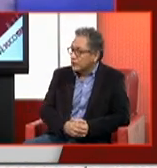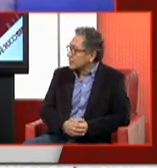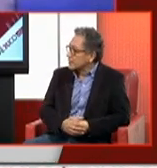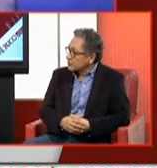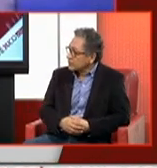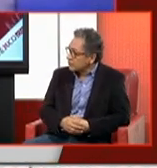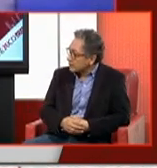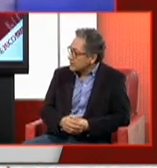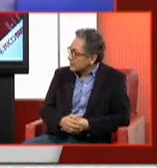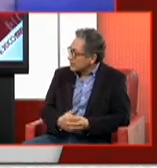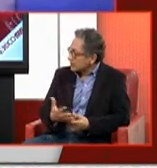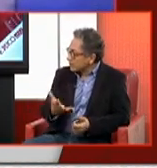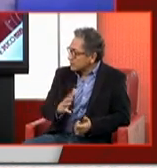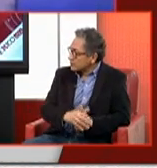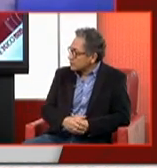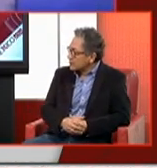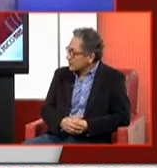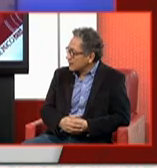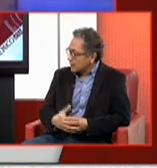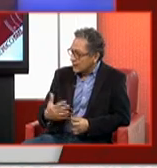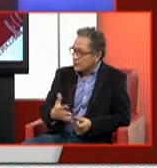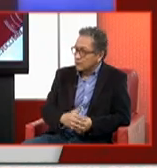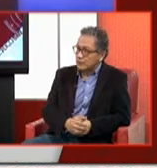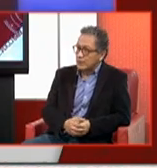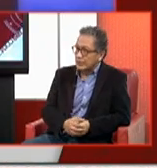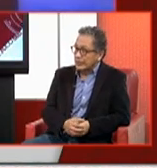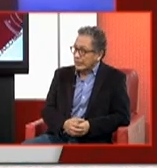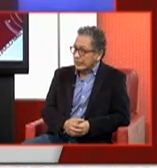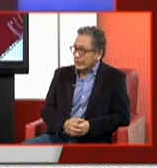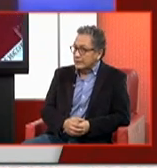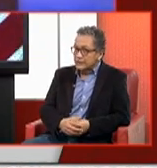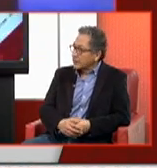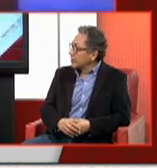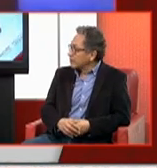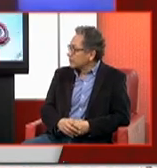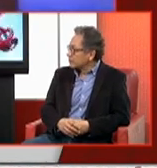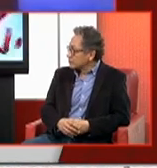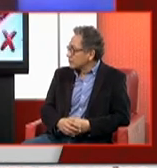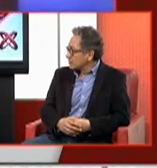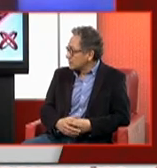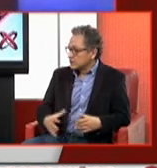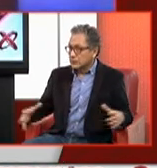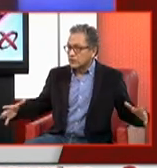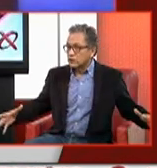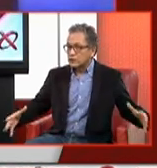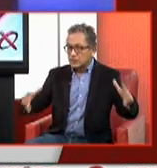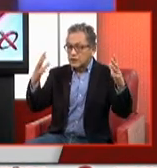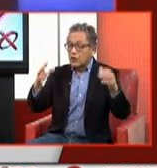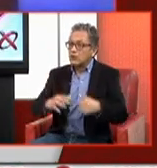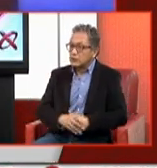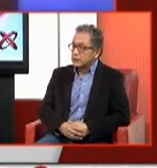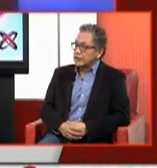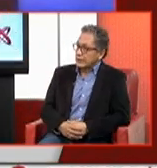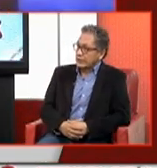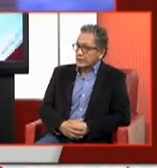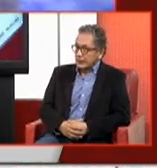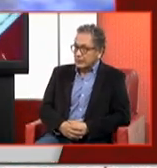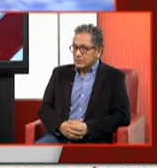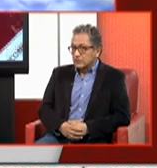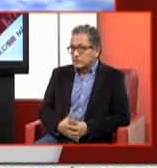que fue el Gran Zompantli, que acaban de descubrir ahí en la calle de Guatemala, y es francamente impresionante. Es una torre, una